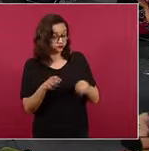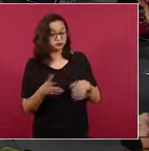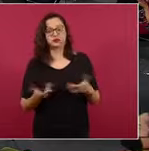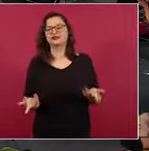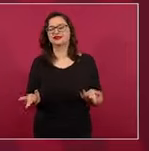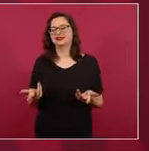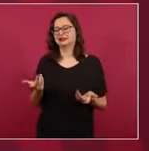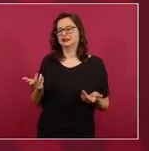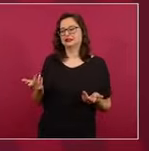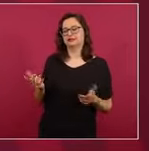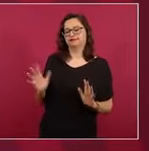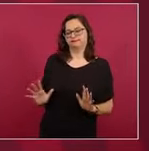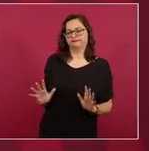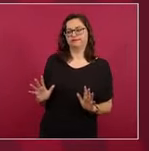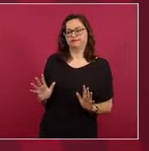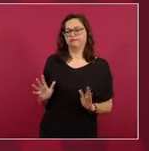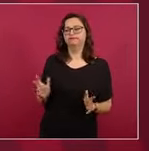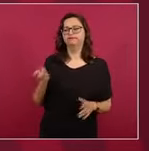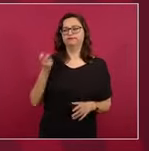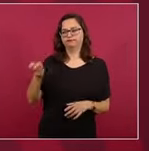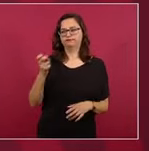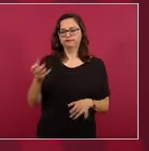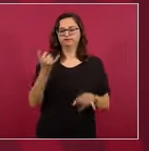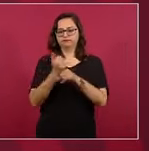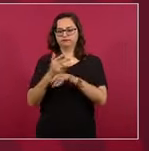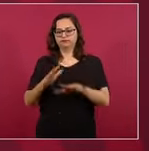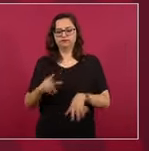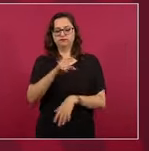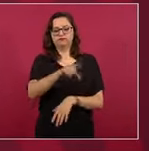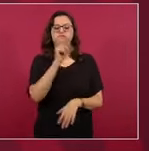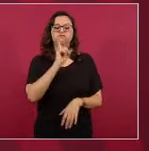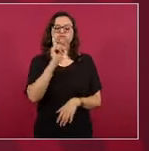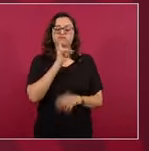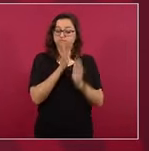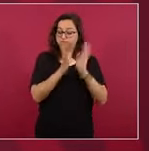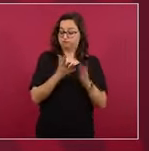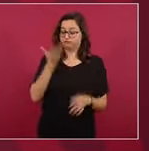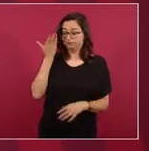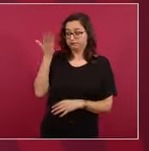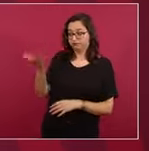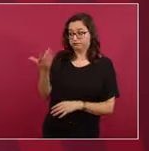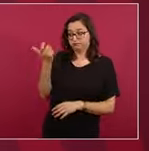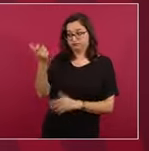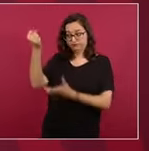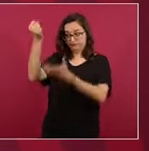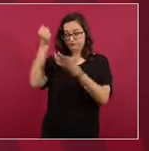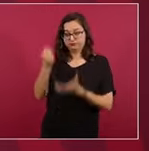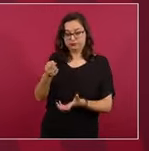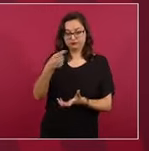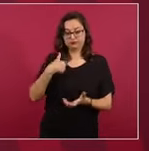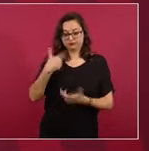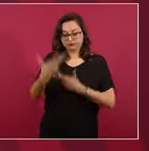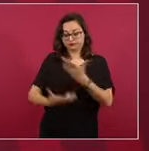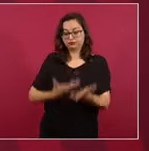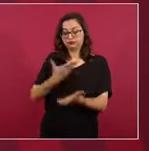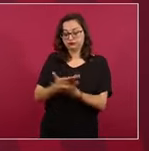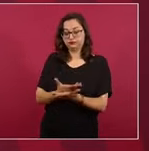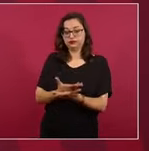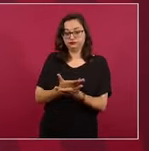exactamente, pero ella hizo la solicitud, me hizo el planteamiento en